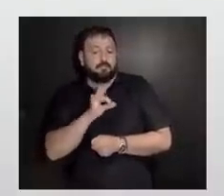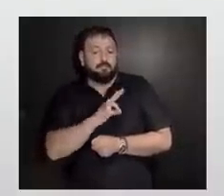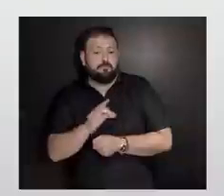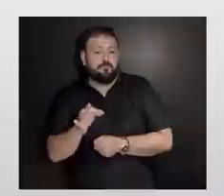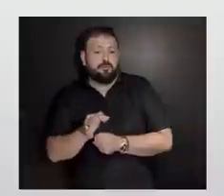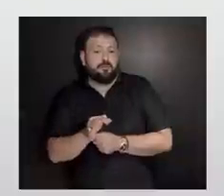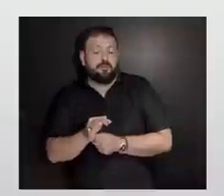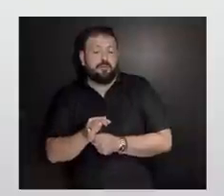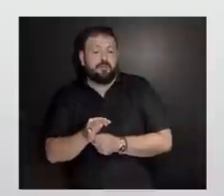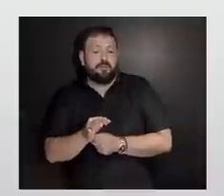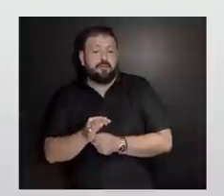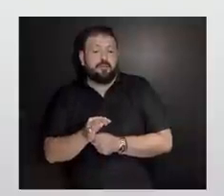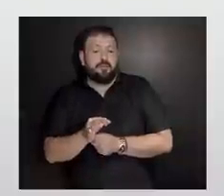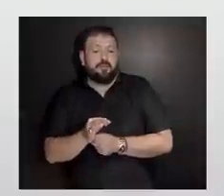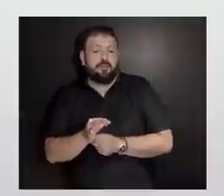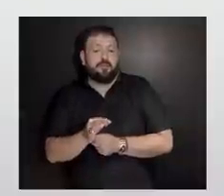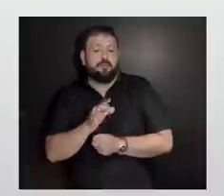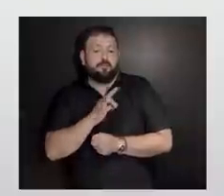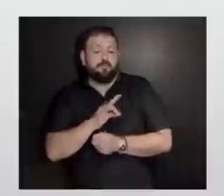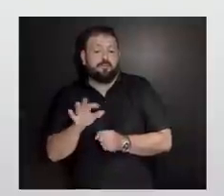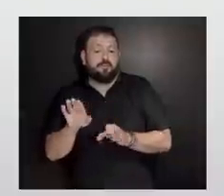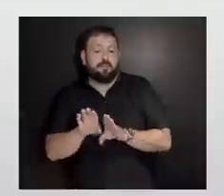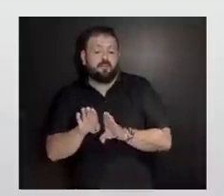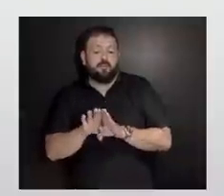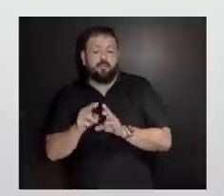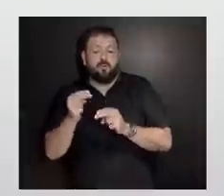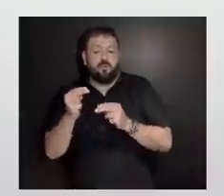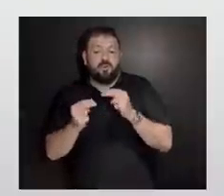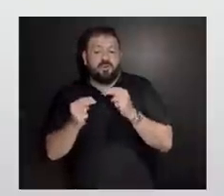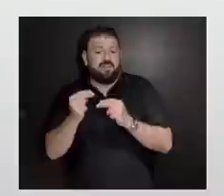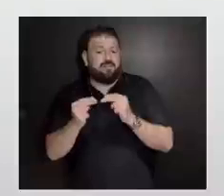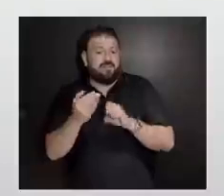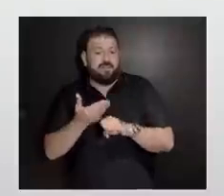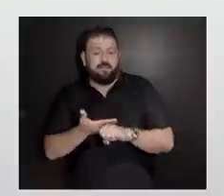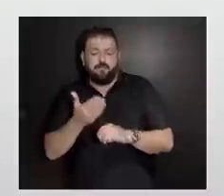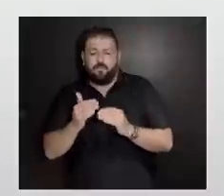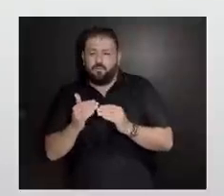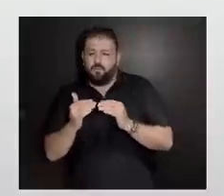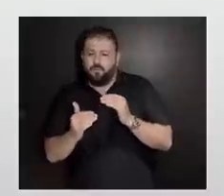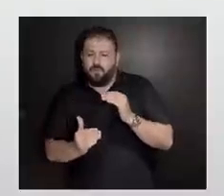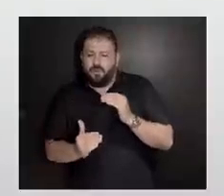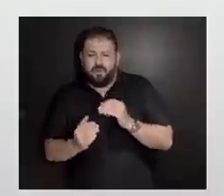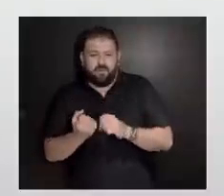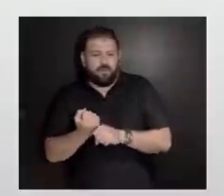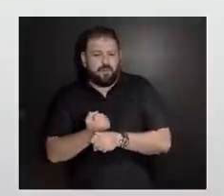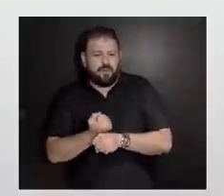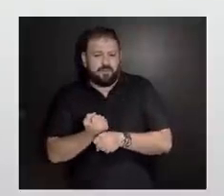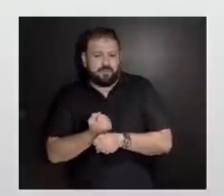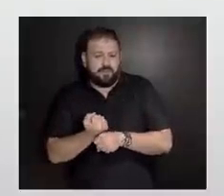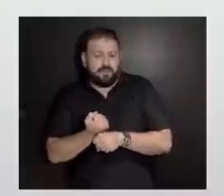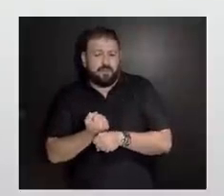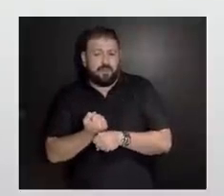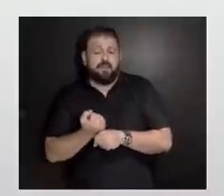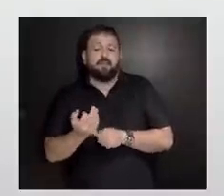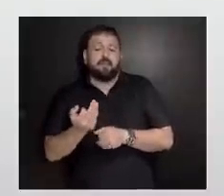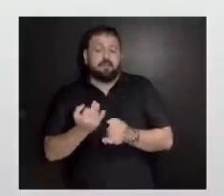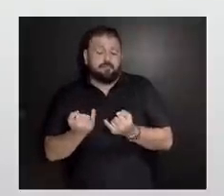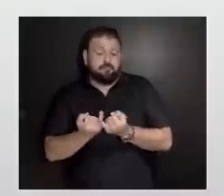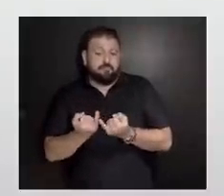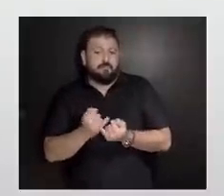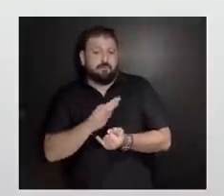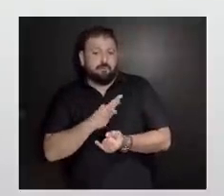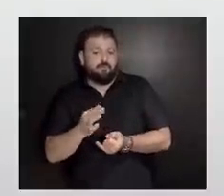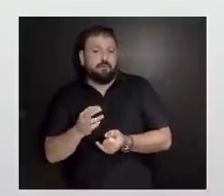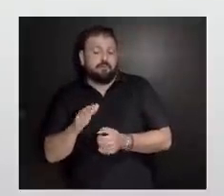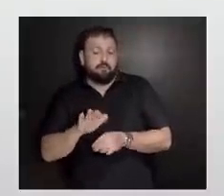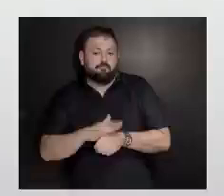es como un nivel muy bajo de glucosa en sangre y como ya lo hemos mencionado, esta glucosa va a ser el aporte de energía